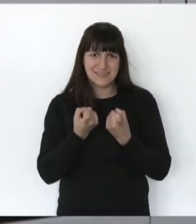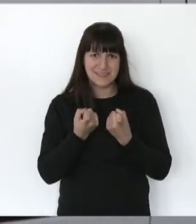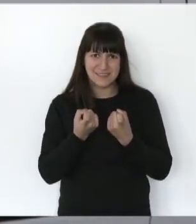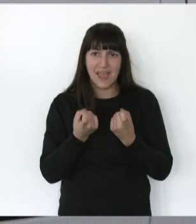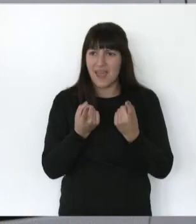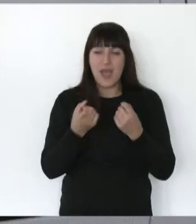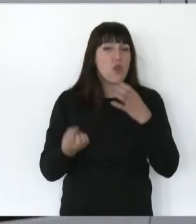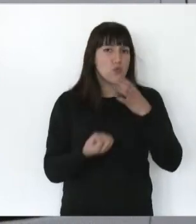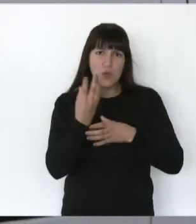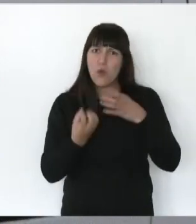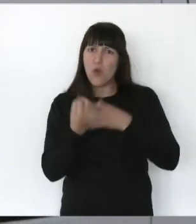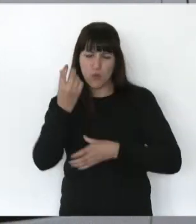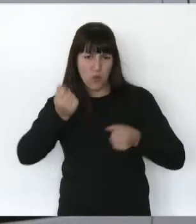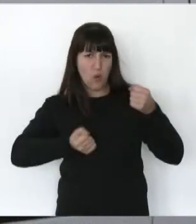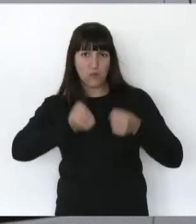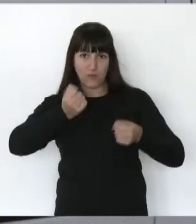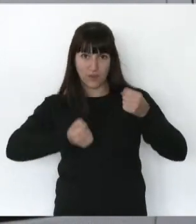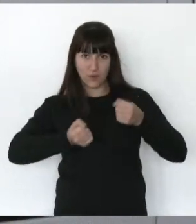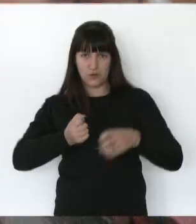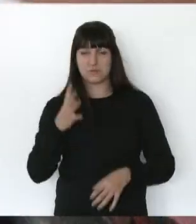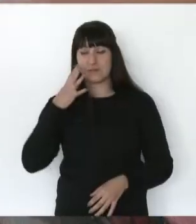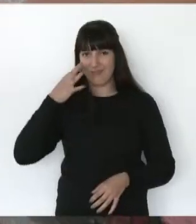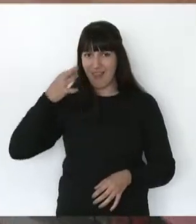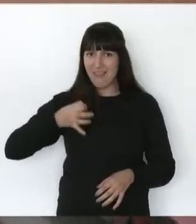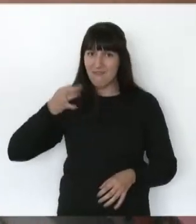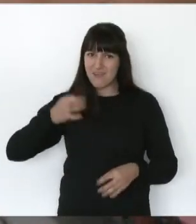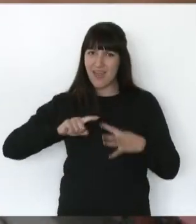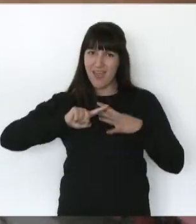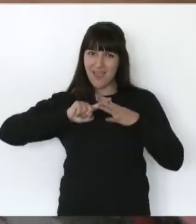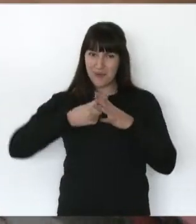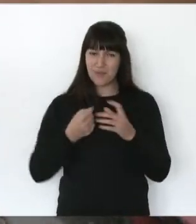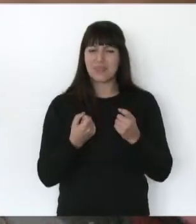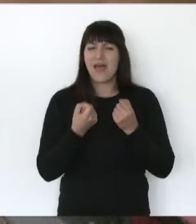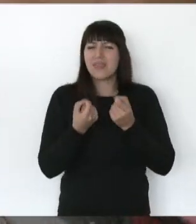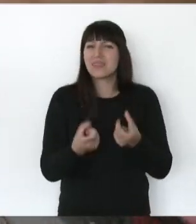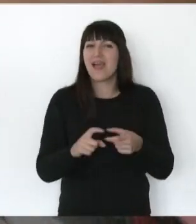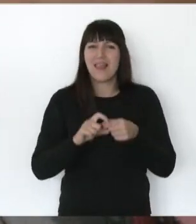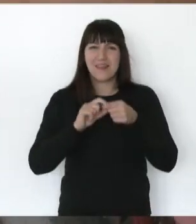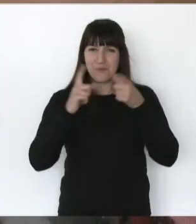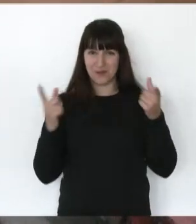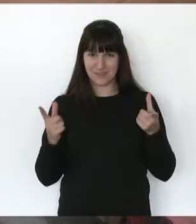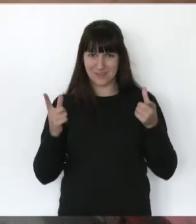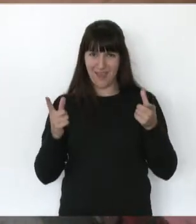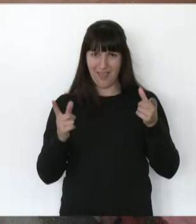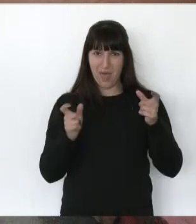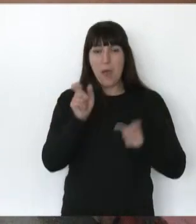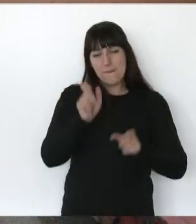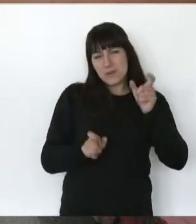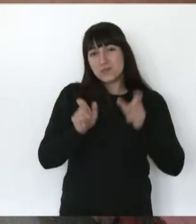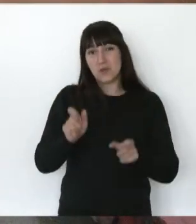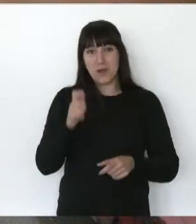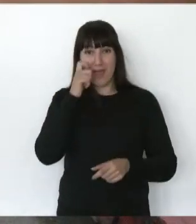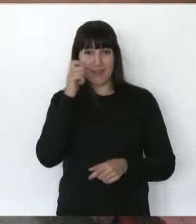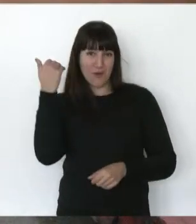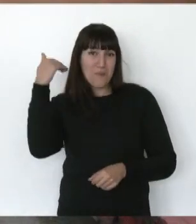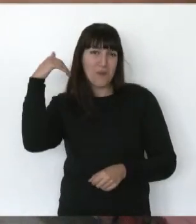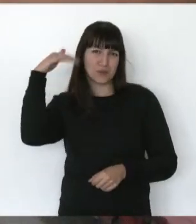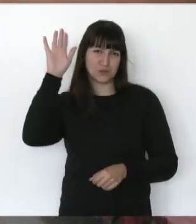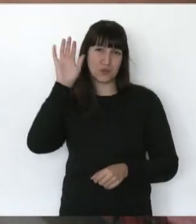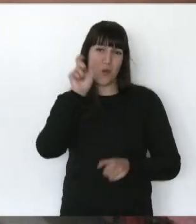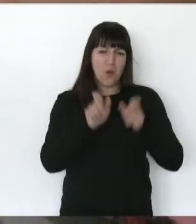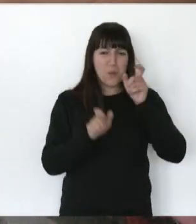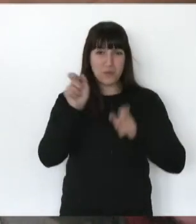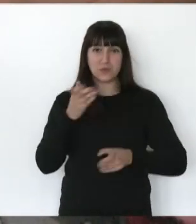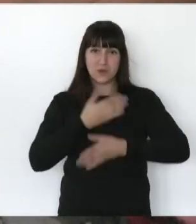es adquirir nuevas unidades. Y en realidad es una herramienta que proporciona independencia, ¿no? Ya sea para personas